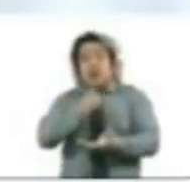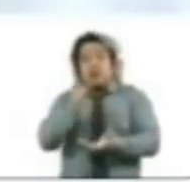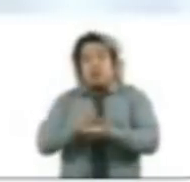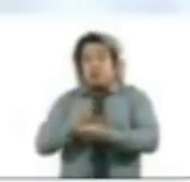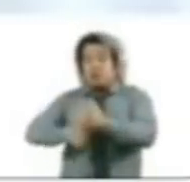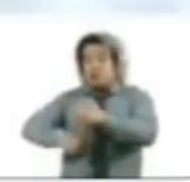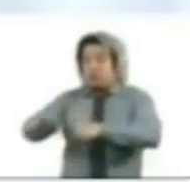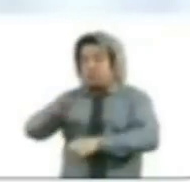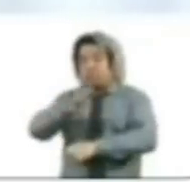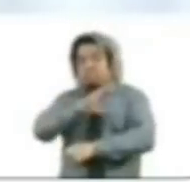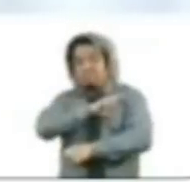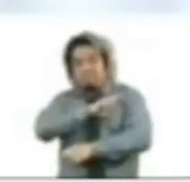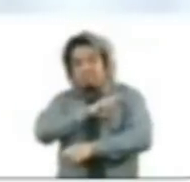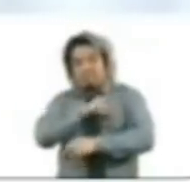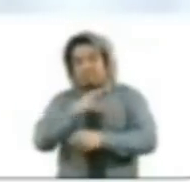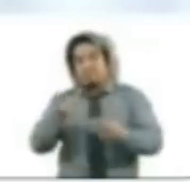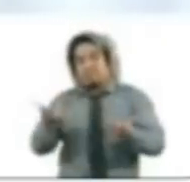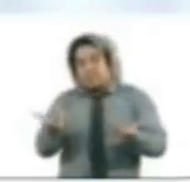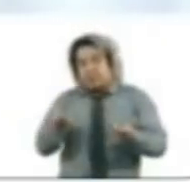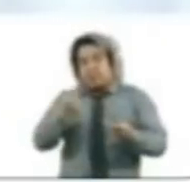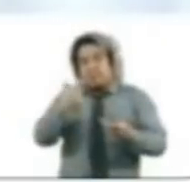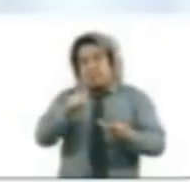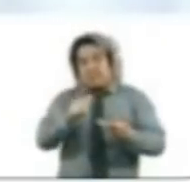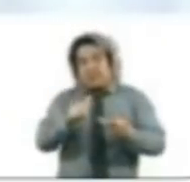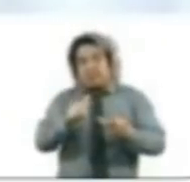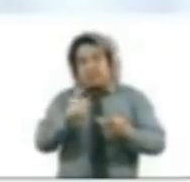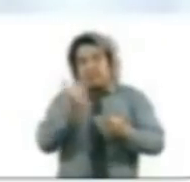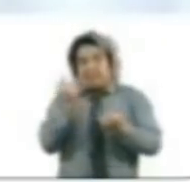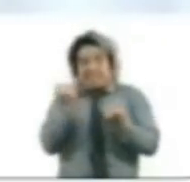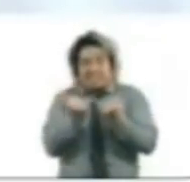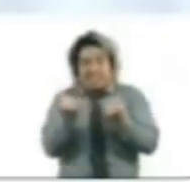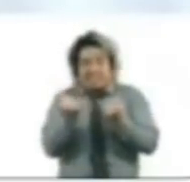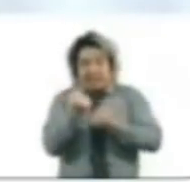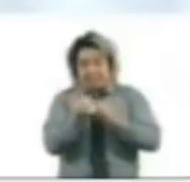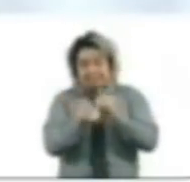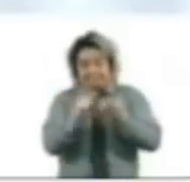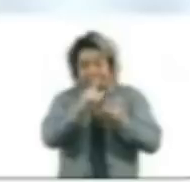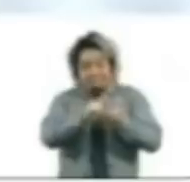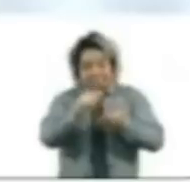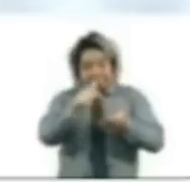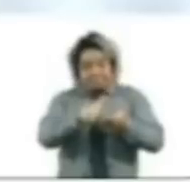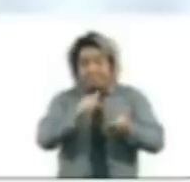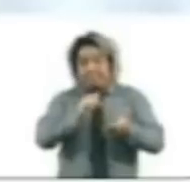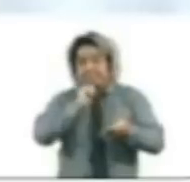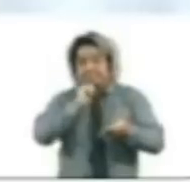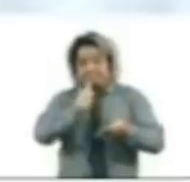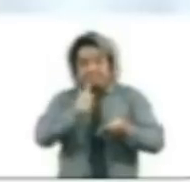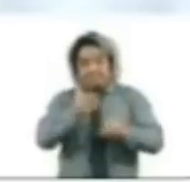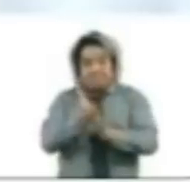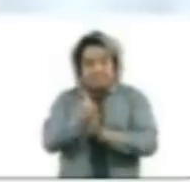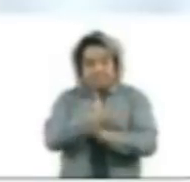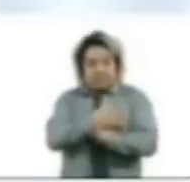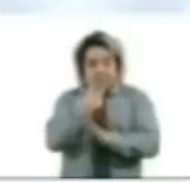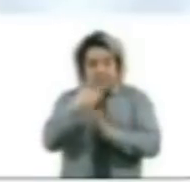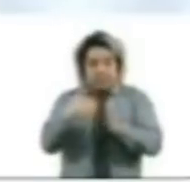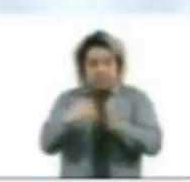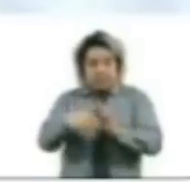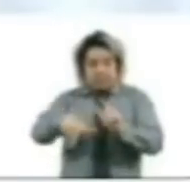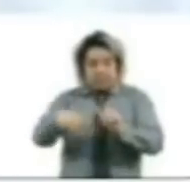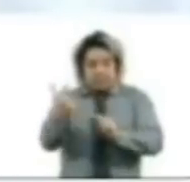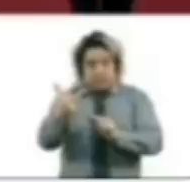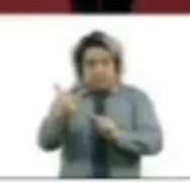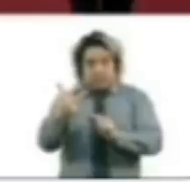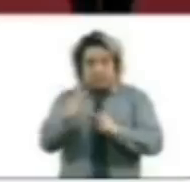privadas inclusive esquemas ilegales que se generaron antes de la reforma del 2013